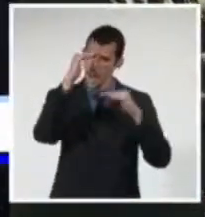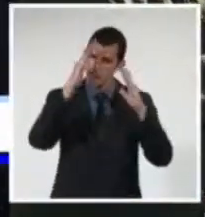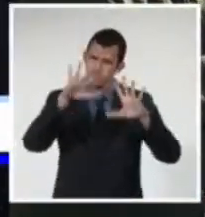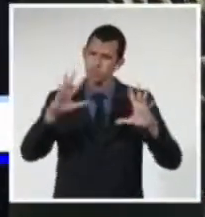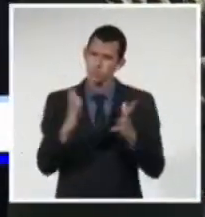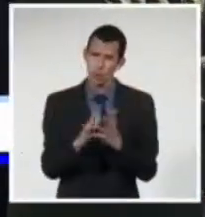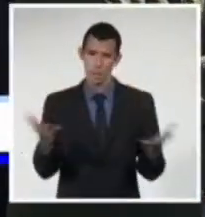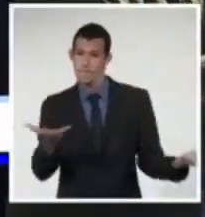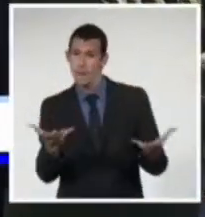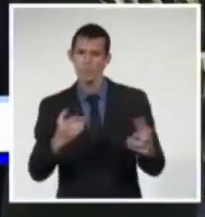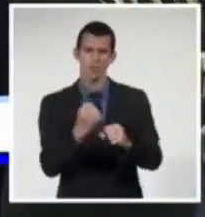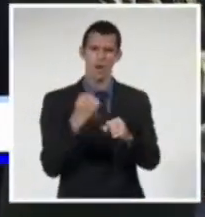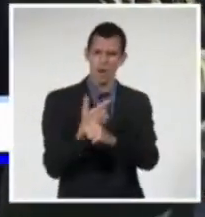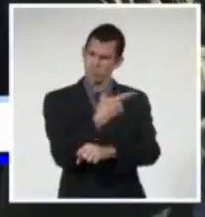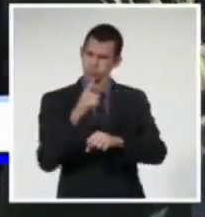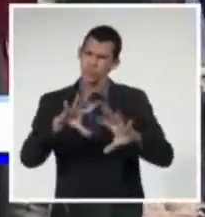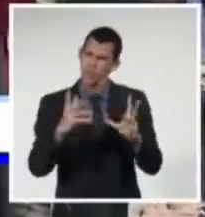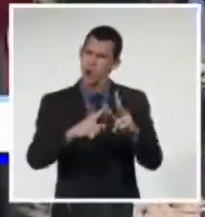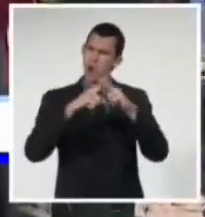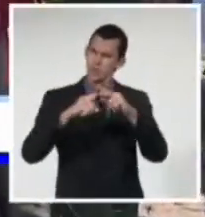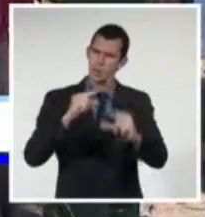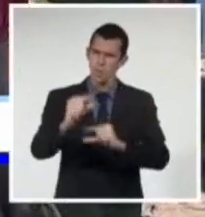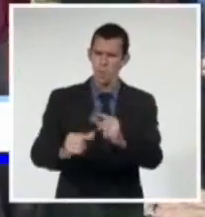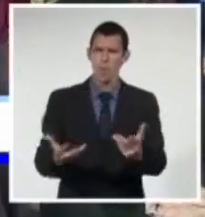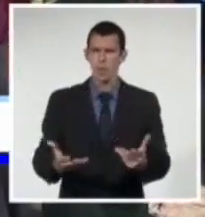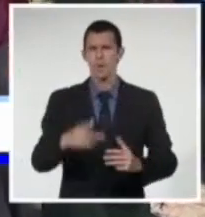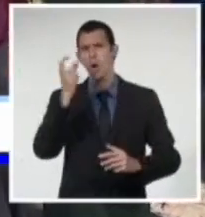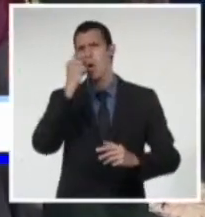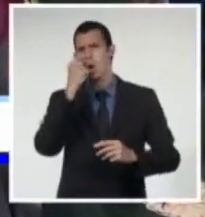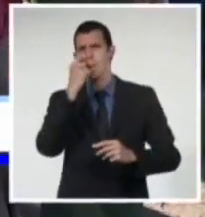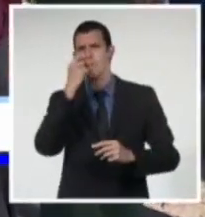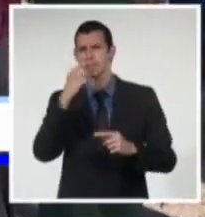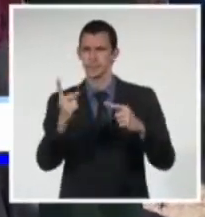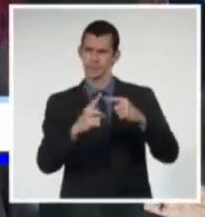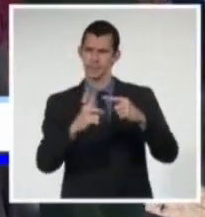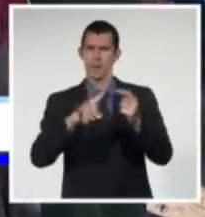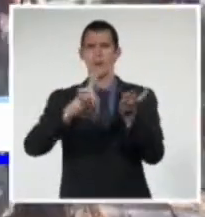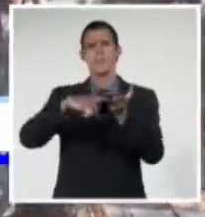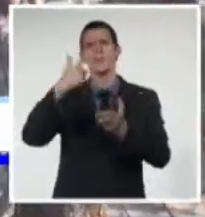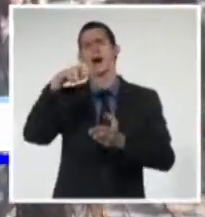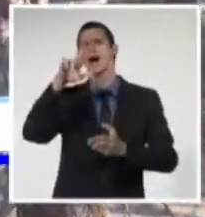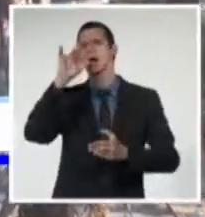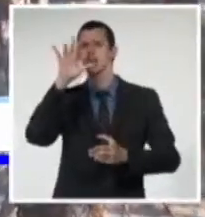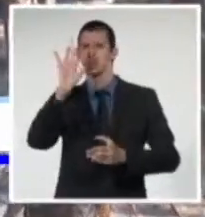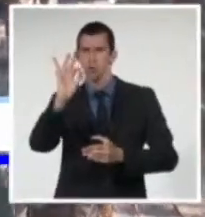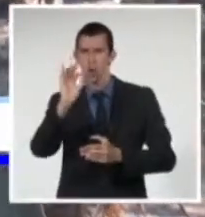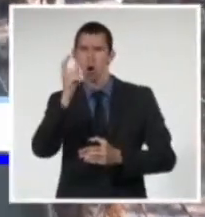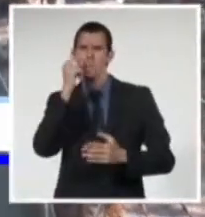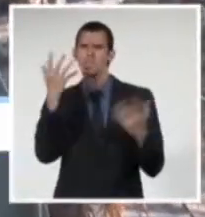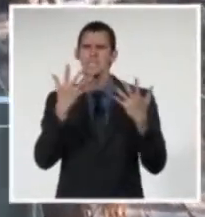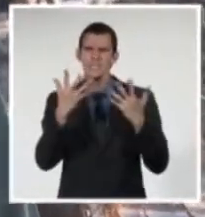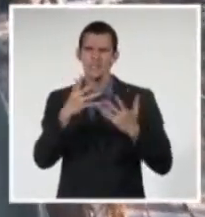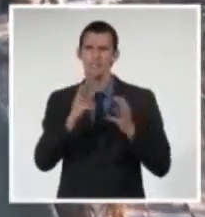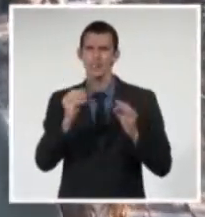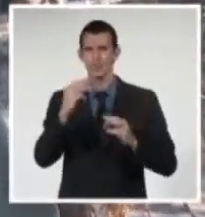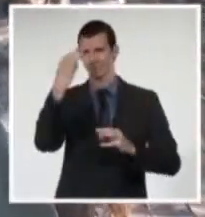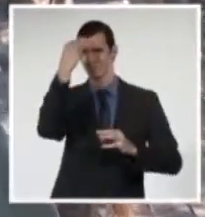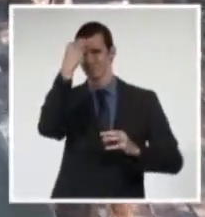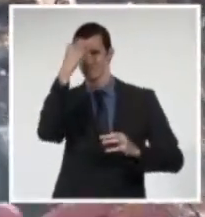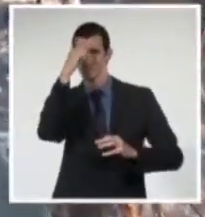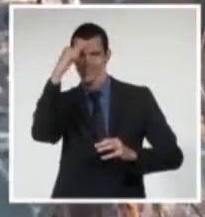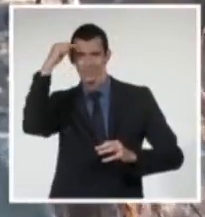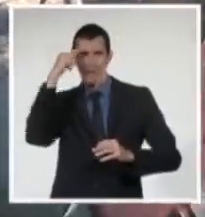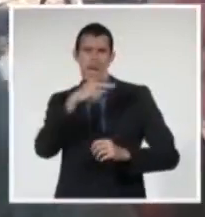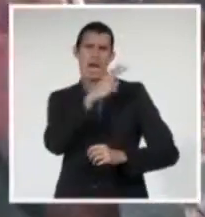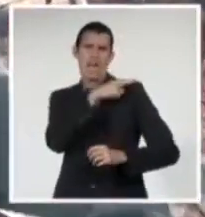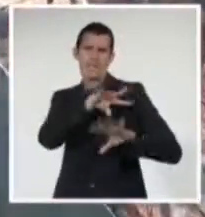del Estado Mayor Nacional de la Defensa Civil, durante un recorrido por el asentamiento costero Playa Guanímar en Alquízar. Los ciclones,